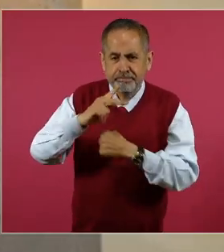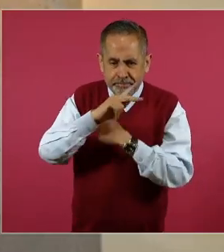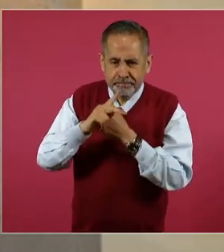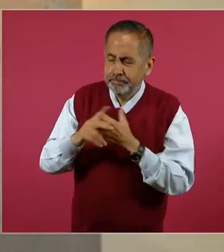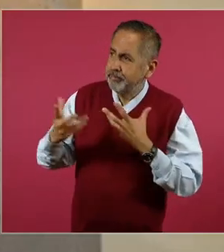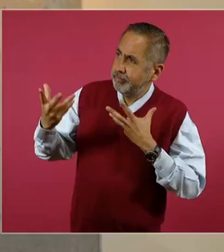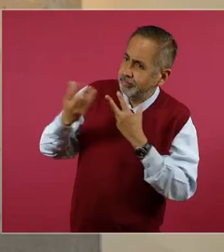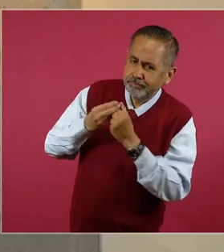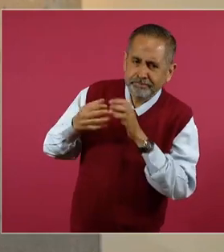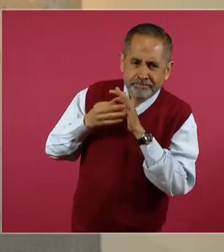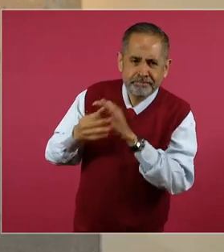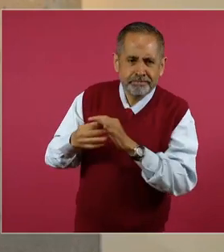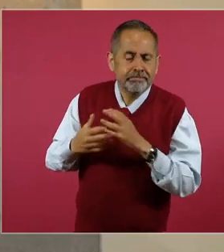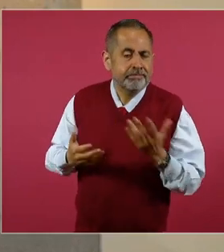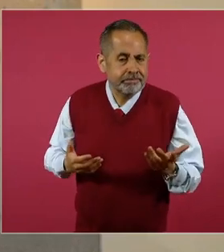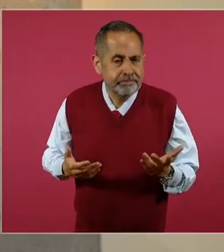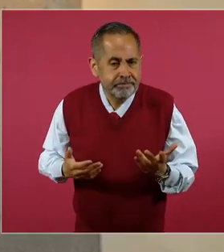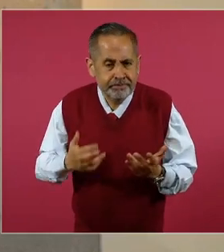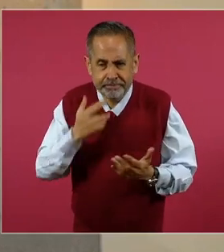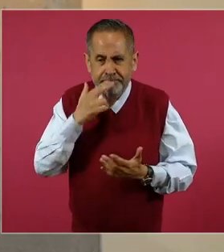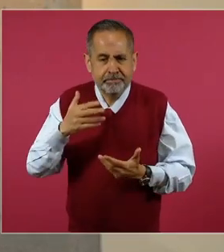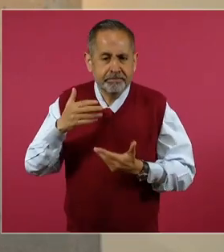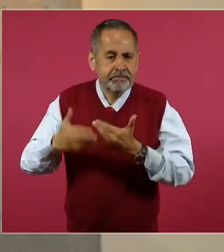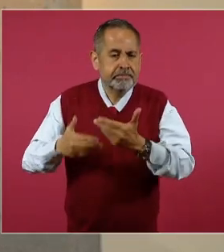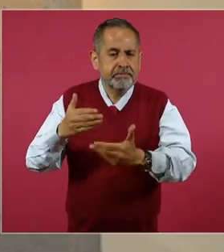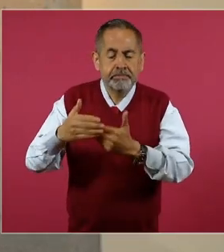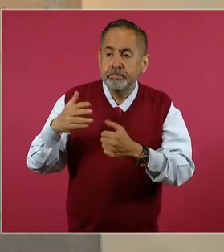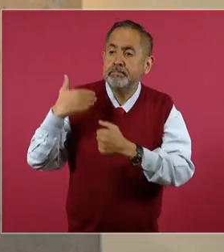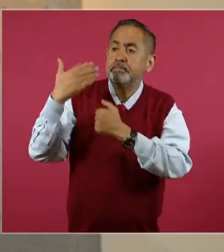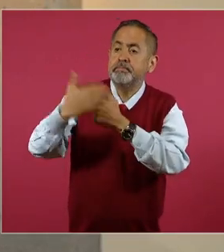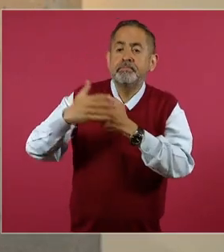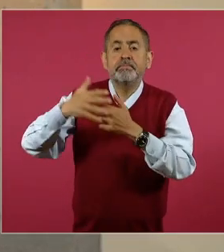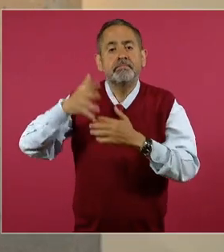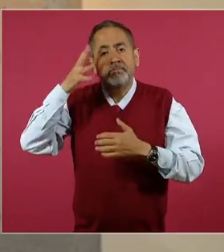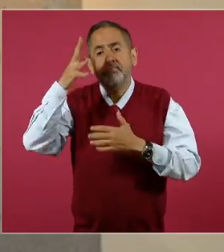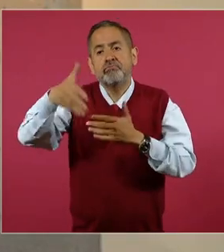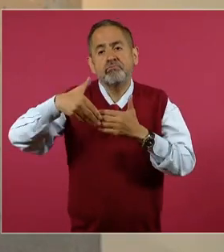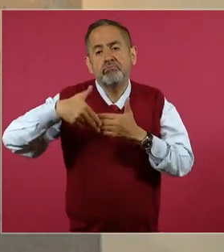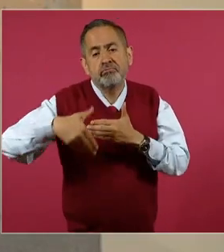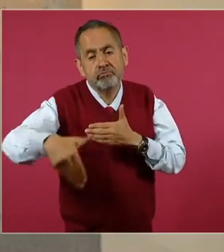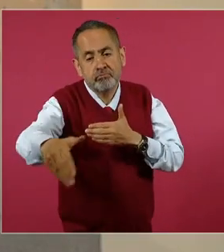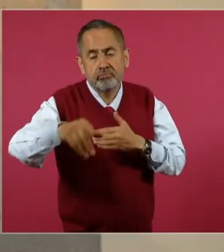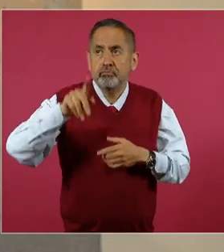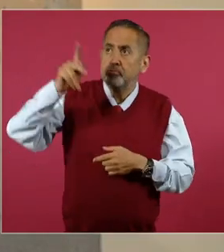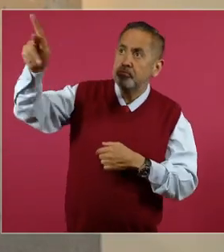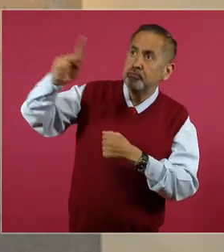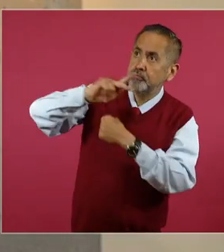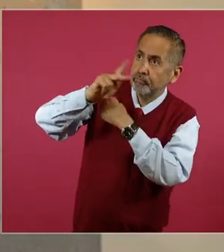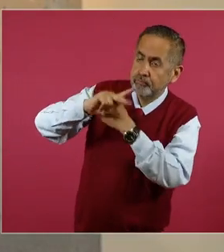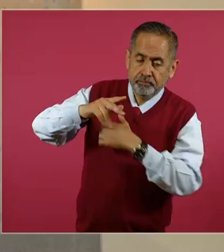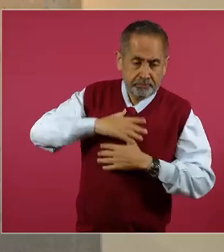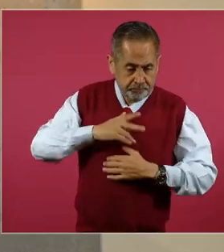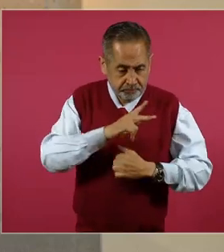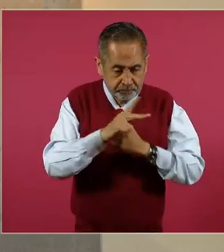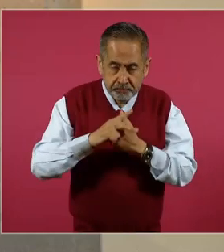respectivos estados y brindan a las próximas generaciones de ambas orillas del Atlántico